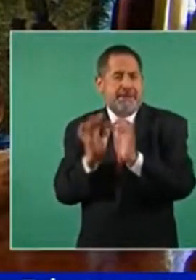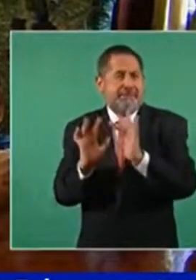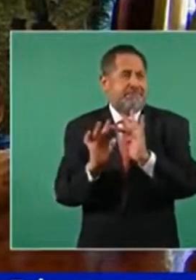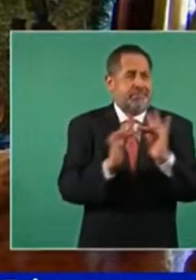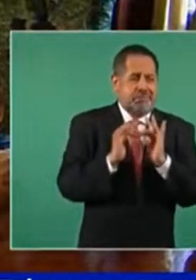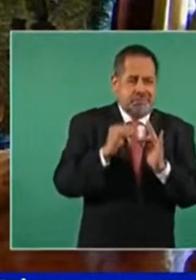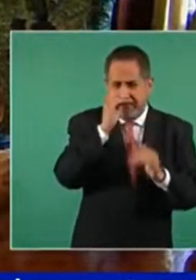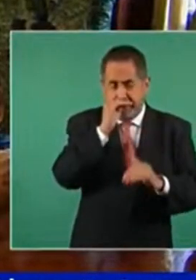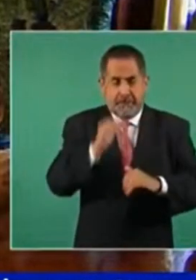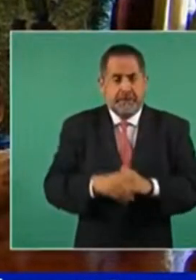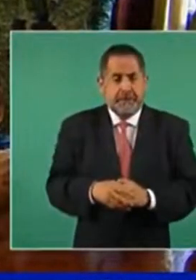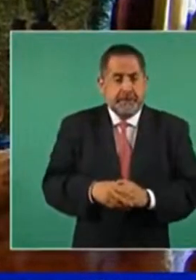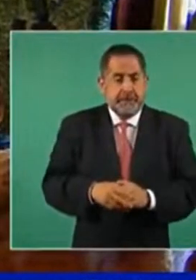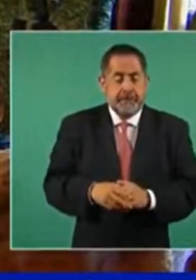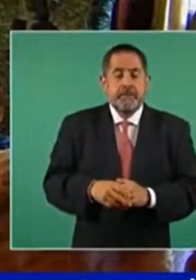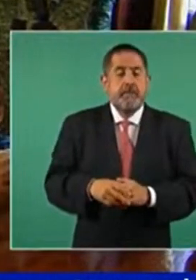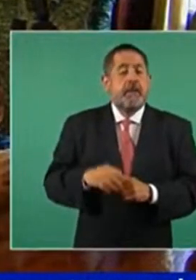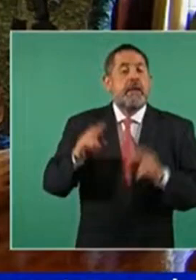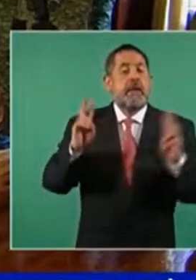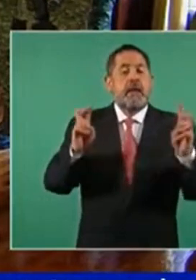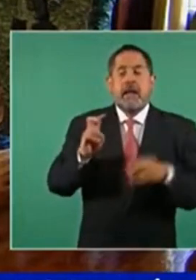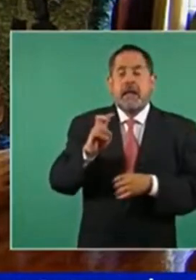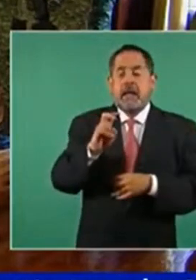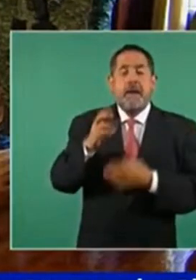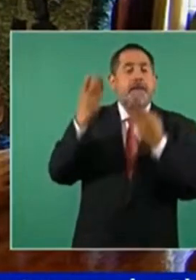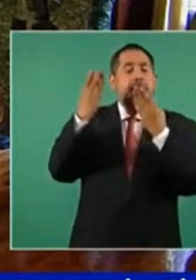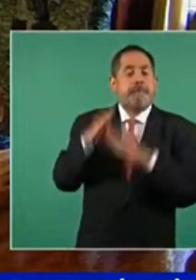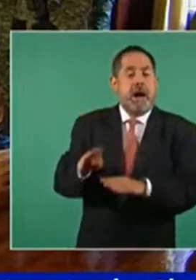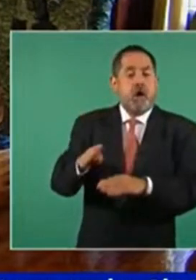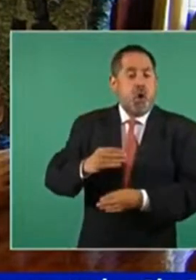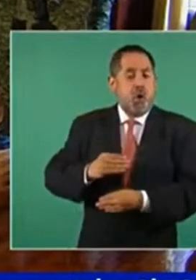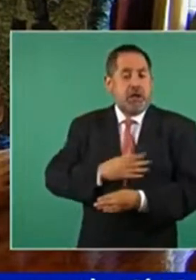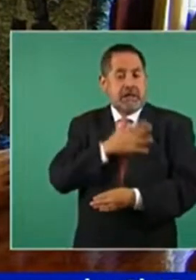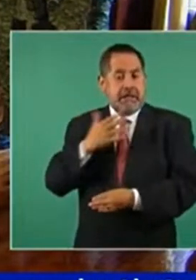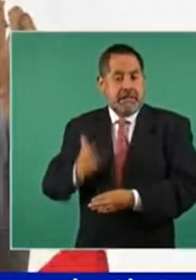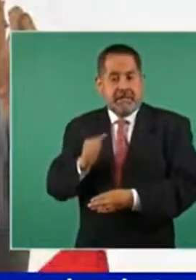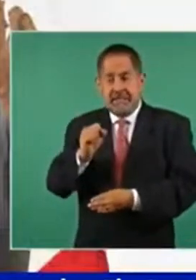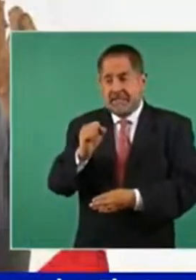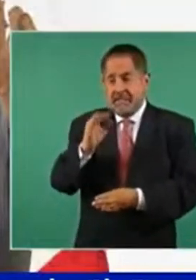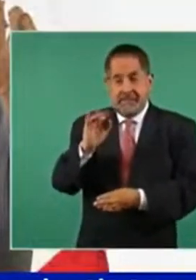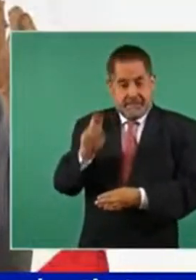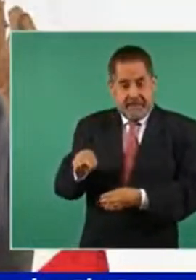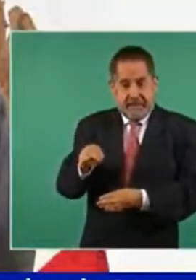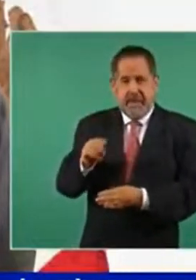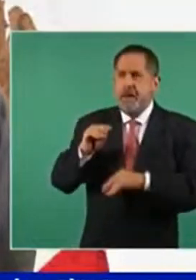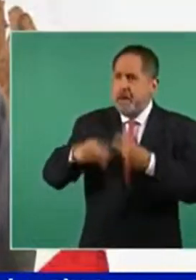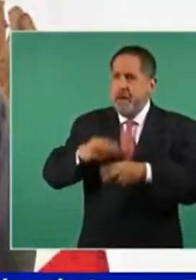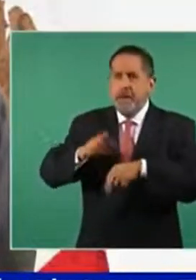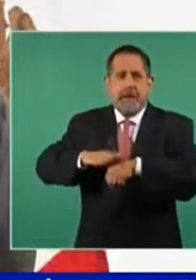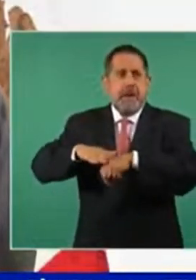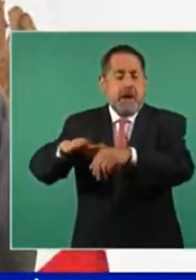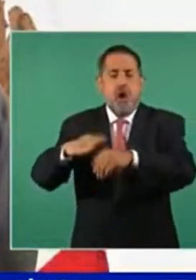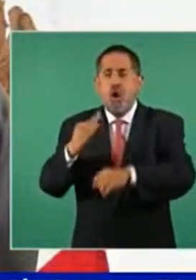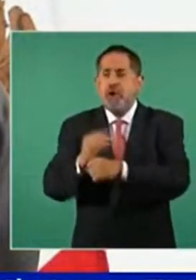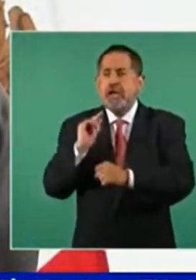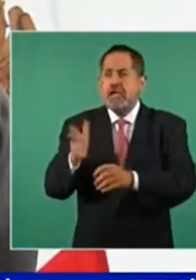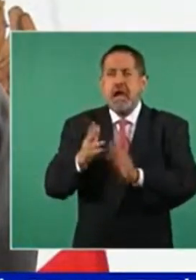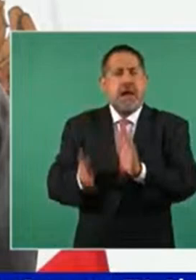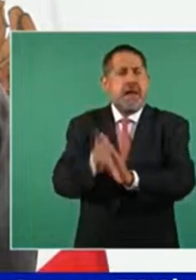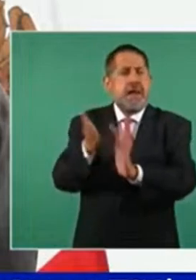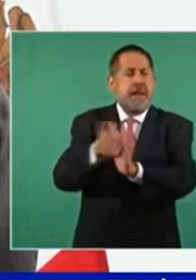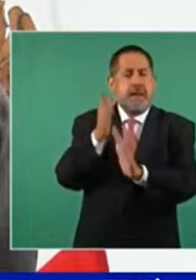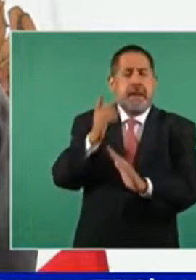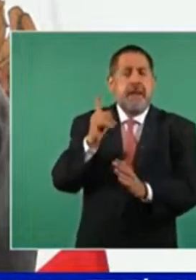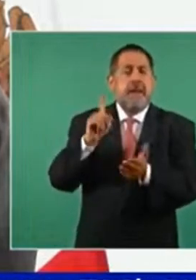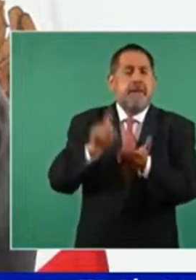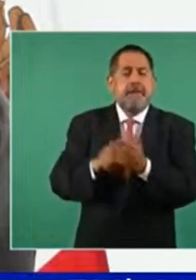costos, calidad y tiempo entre la construcción que realizan los ingenieros militares del Aeropuerto Civil de Santa Lucía, General Felipe Ángeles, y